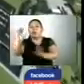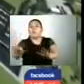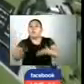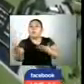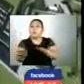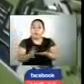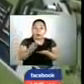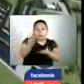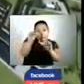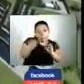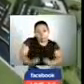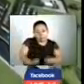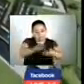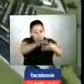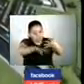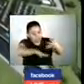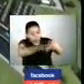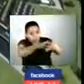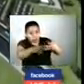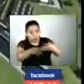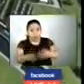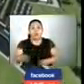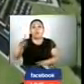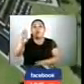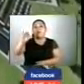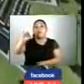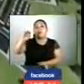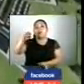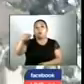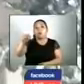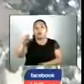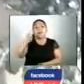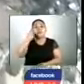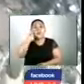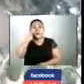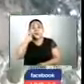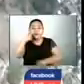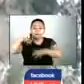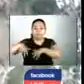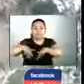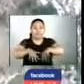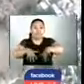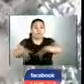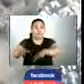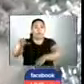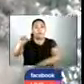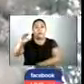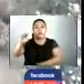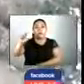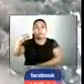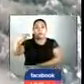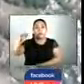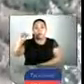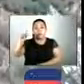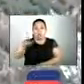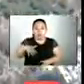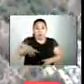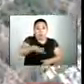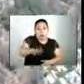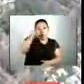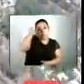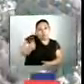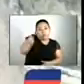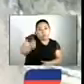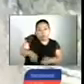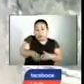de la planta de generación eléctrica con biogas en el río Aselguate, que se va a construir entre los municipios de Ciudad Delgado y Cuscatancingo.